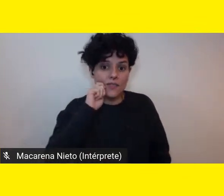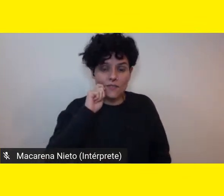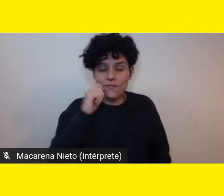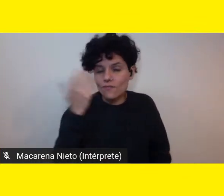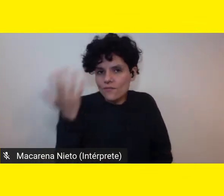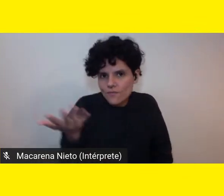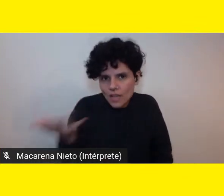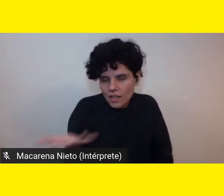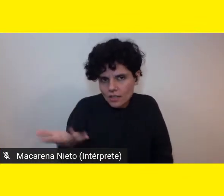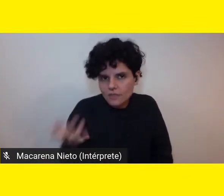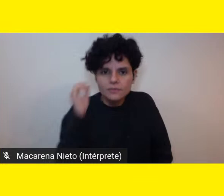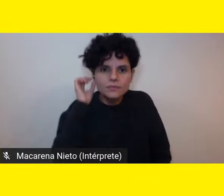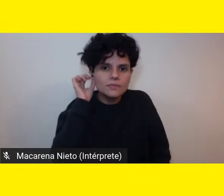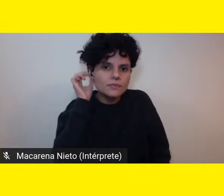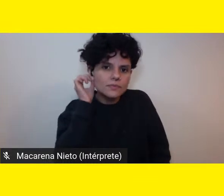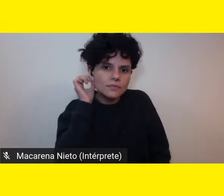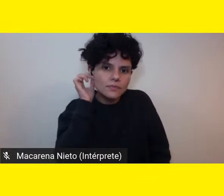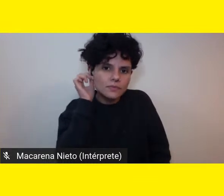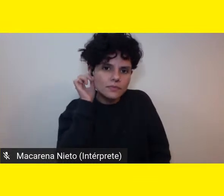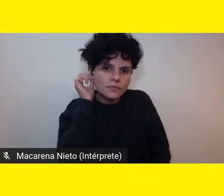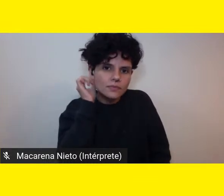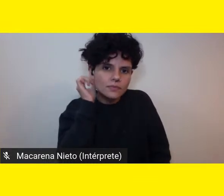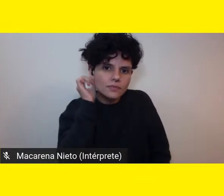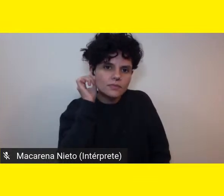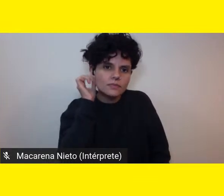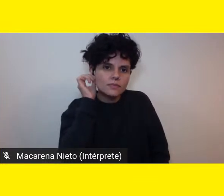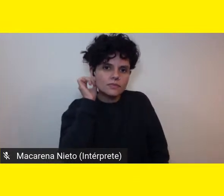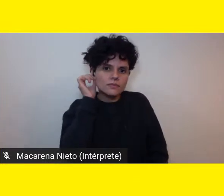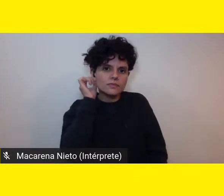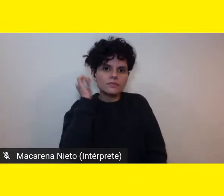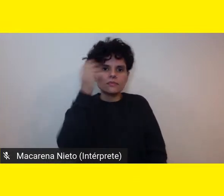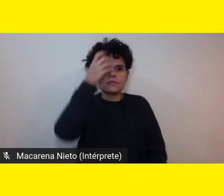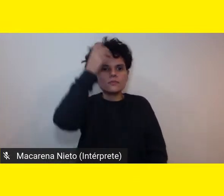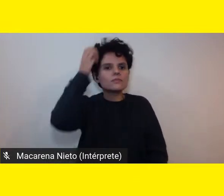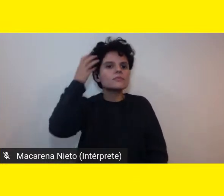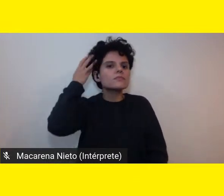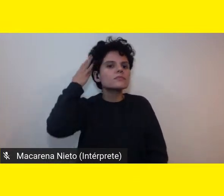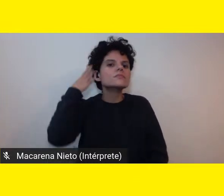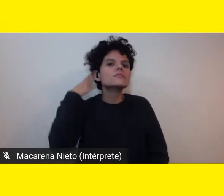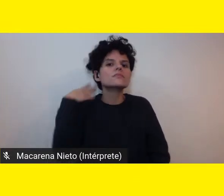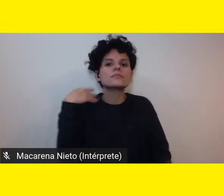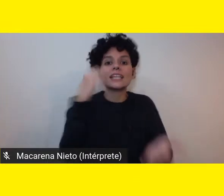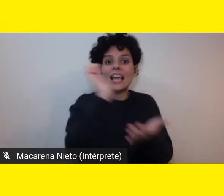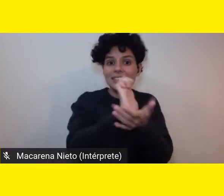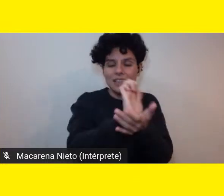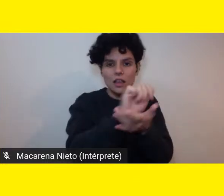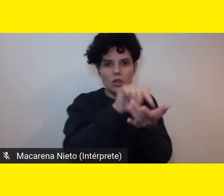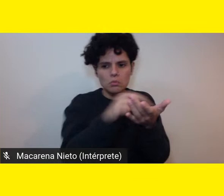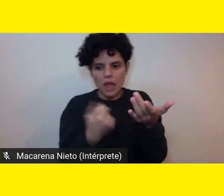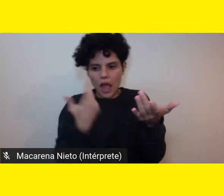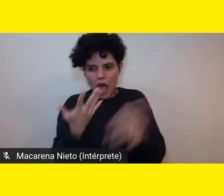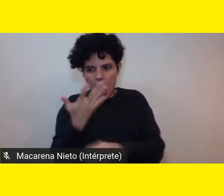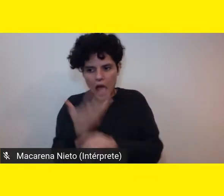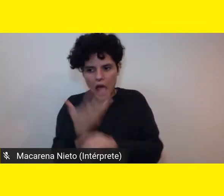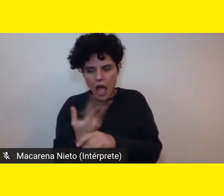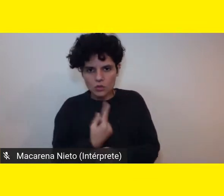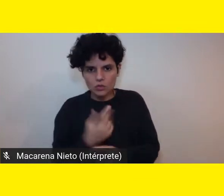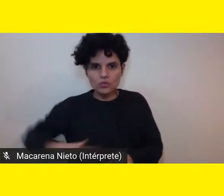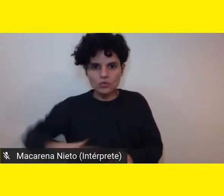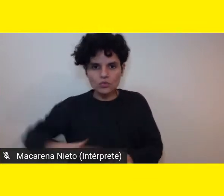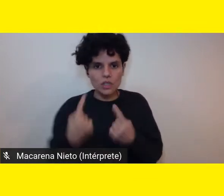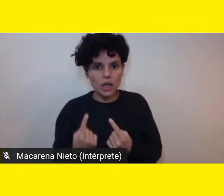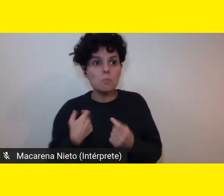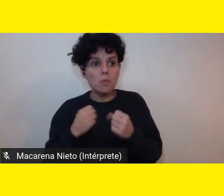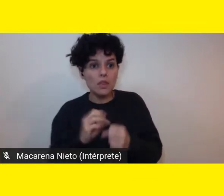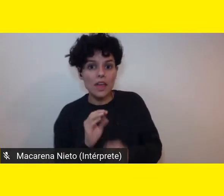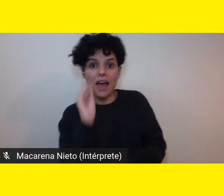Procedimiento Penal, podría, en la medida que toma conocimiento de estos hechos que constituyen o revisten el carácter de delito, promover las investigaciones de modo